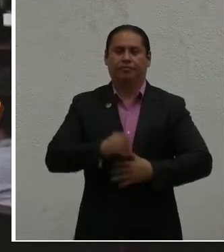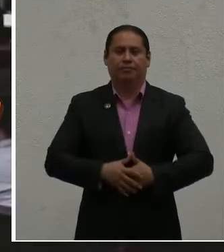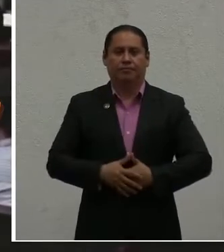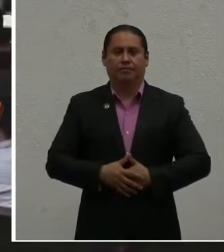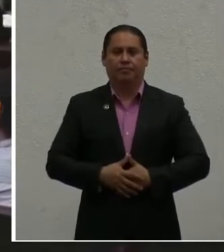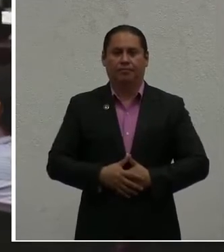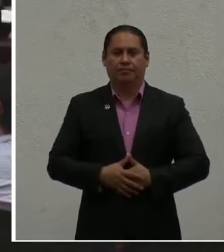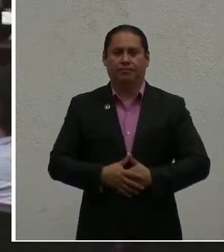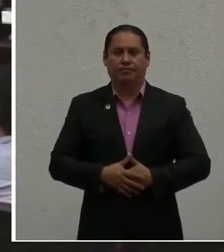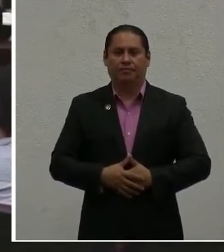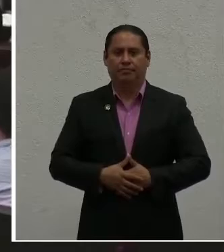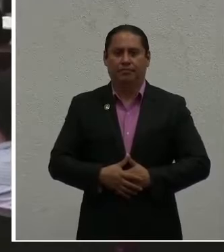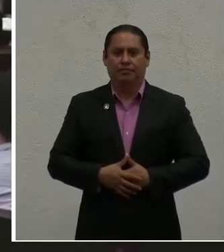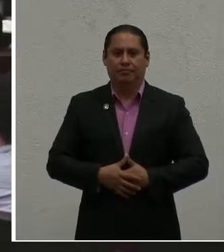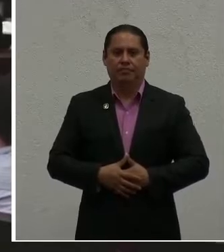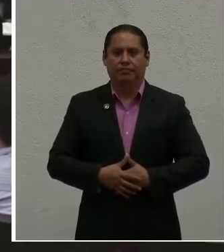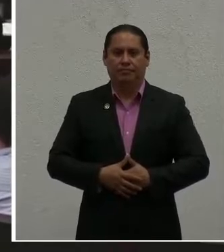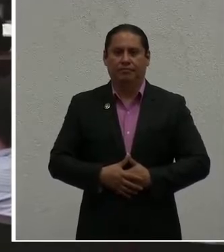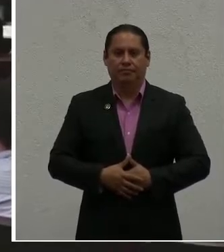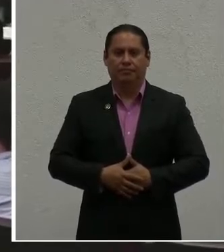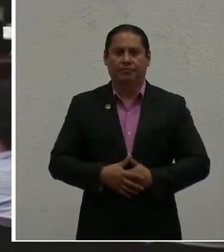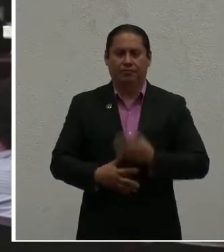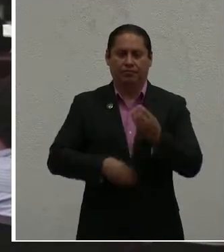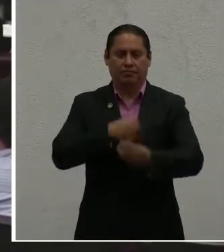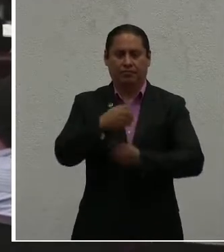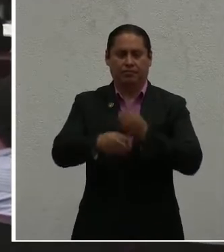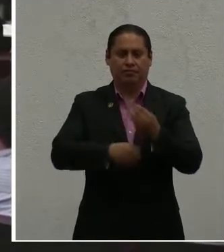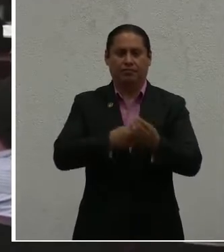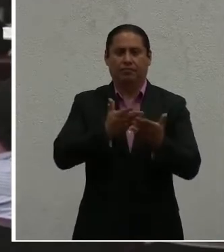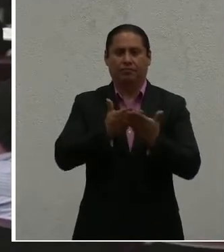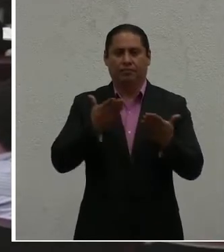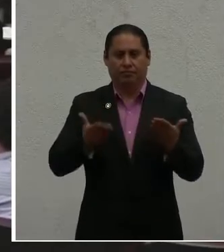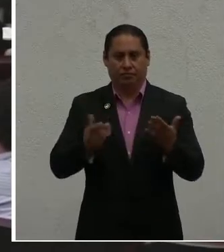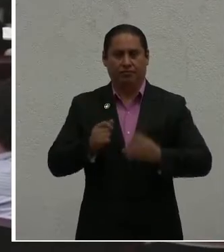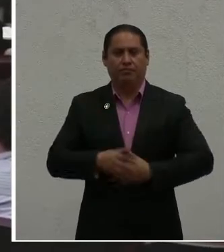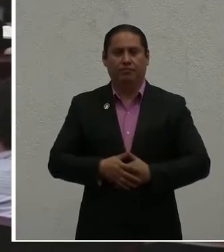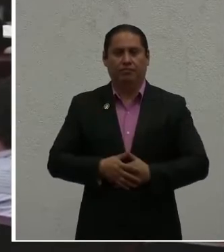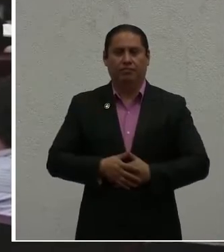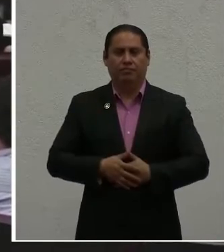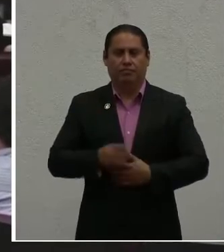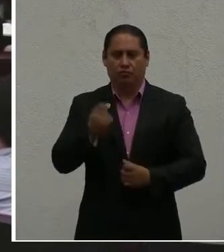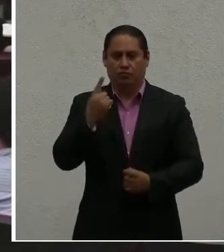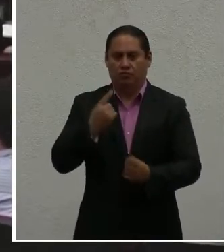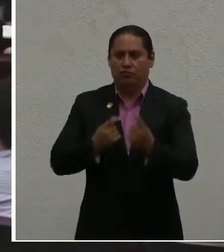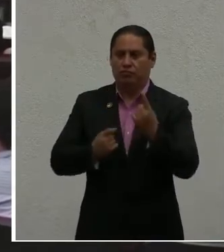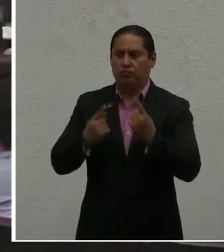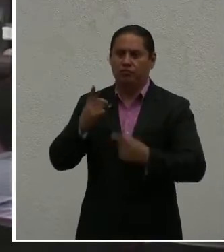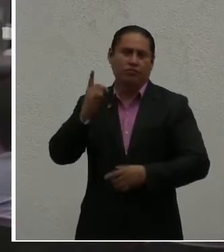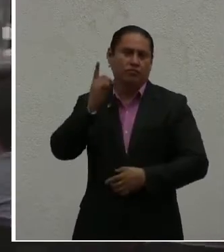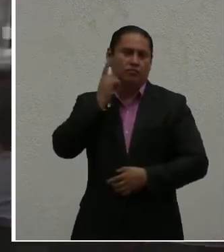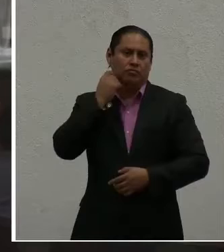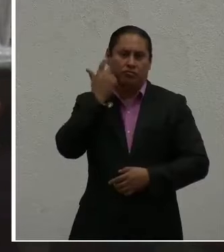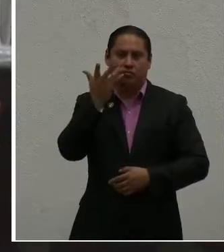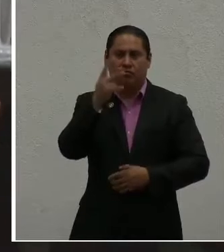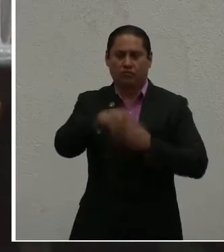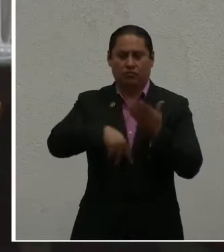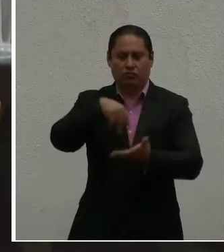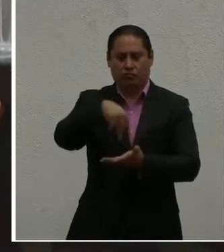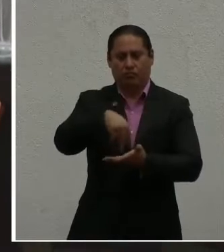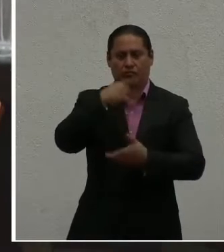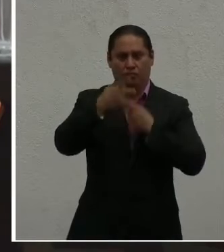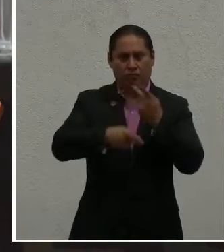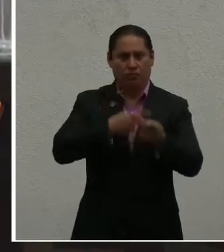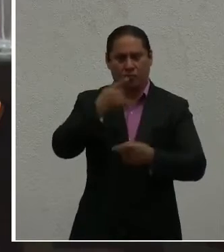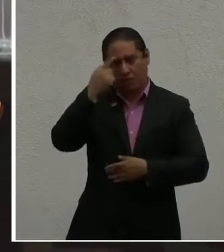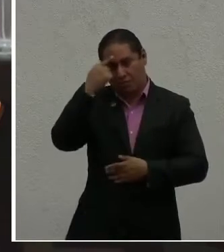presidenta. Está a discusión el dictamen presentado. Si alguna o alguno de los legisladores desea hacer uso de